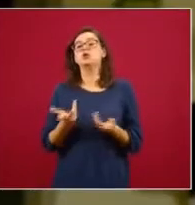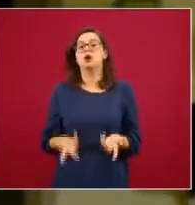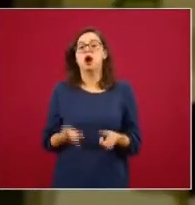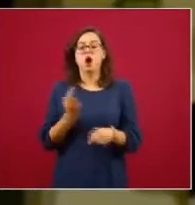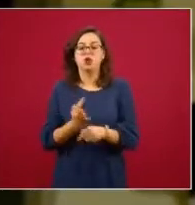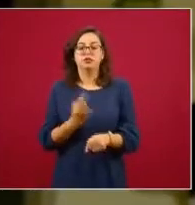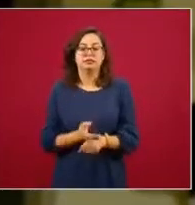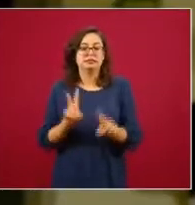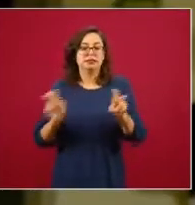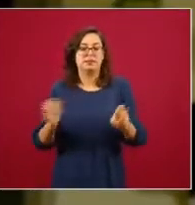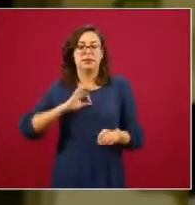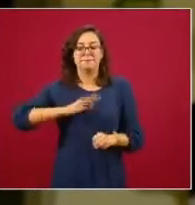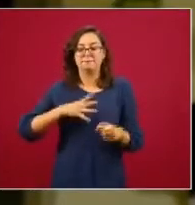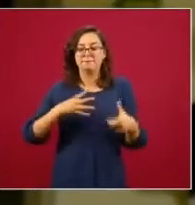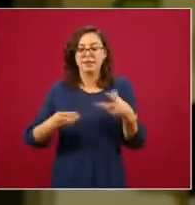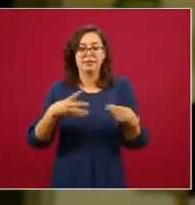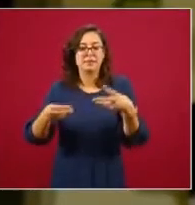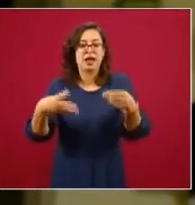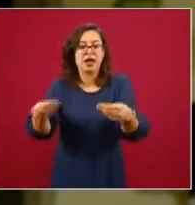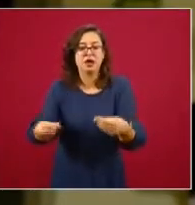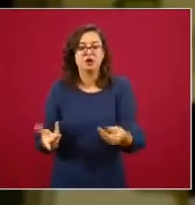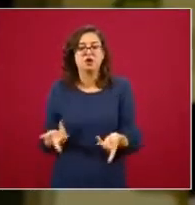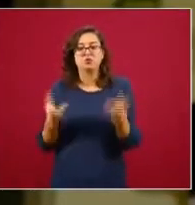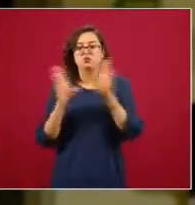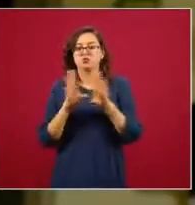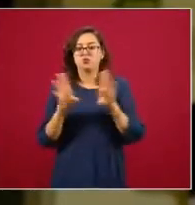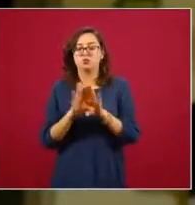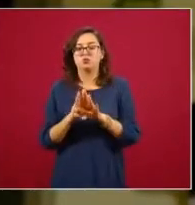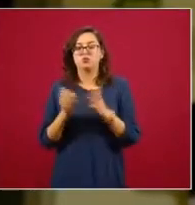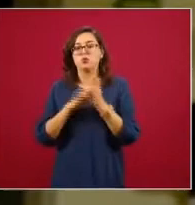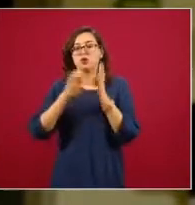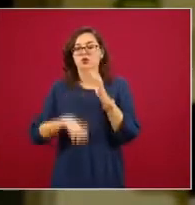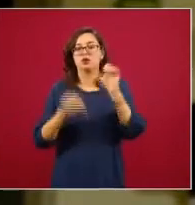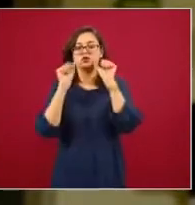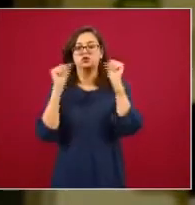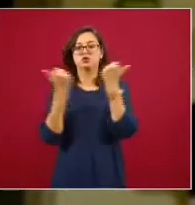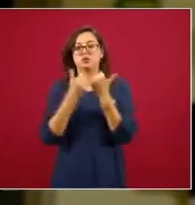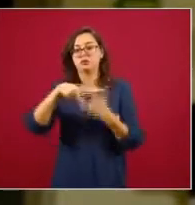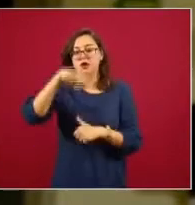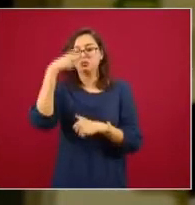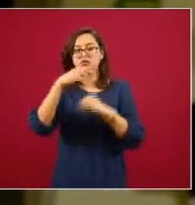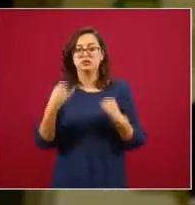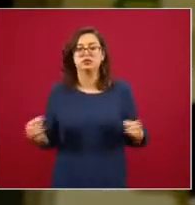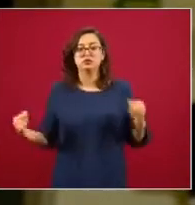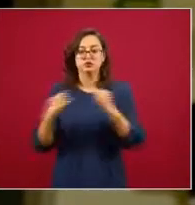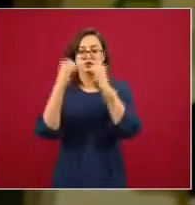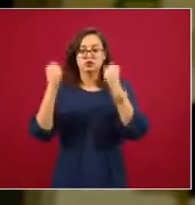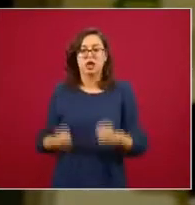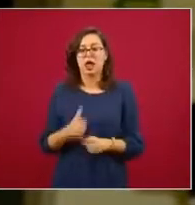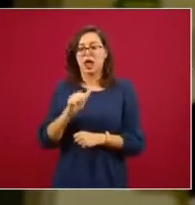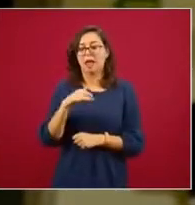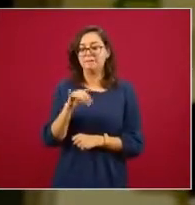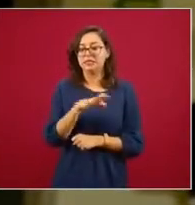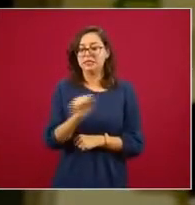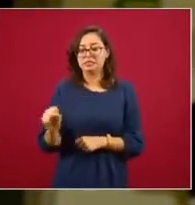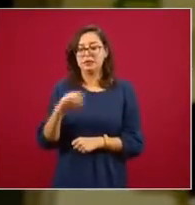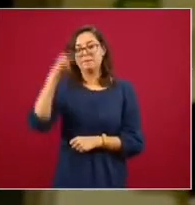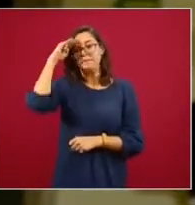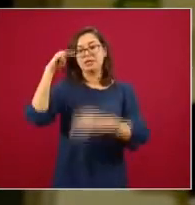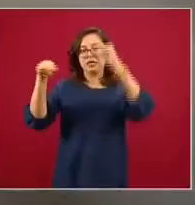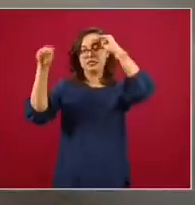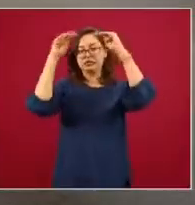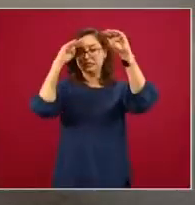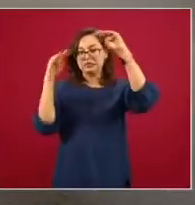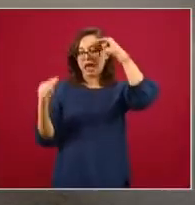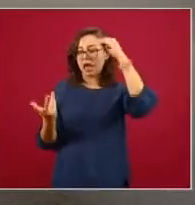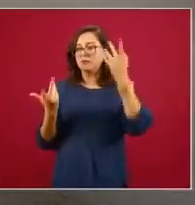pandemia, ¿no? Donde, por ejemplo, la Asociación Mexicana de Instituciones de Seguros, ¿no? La AMIS, ha estimado el costo